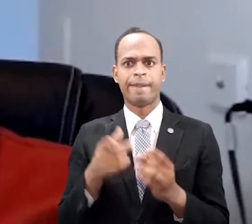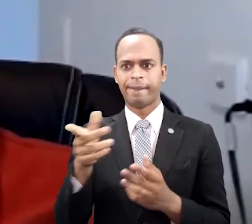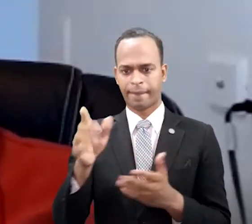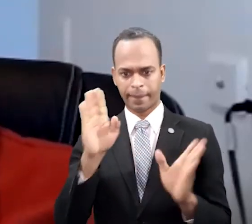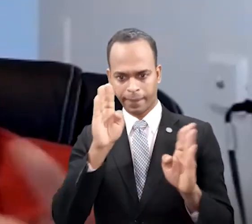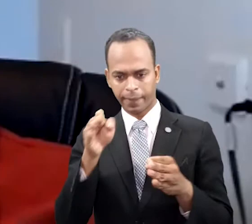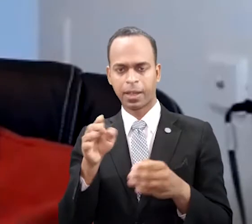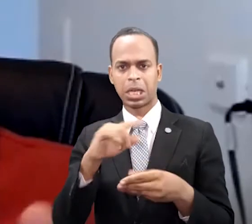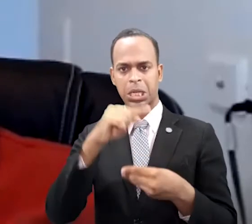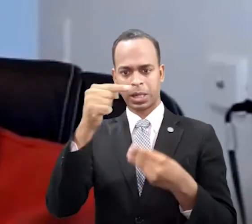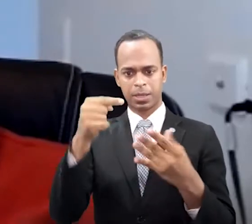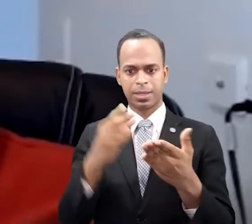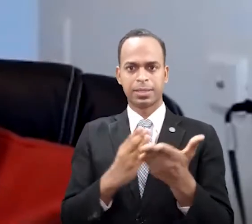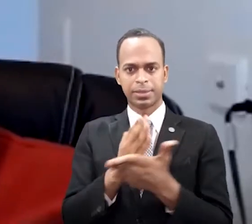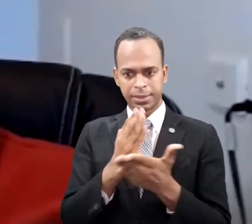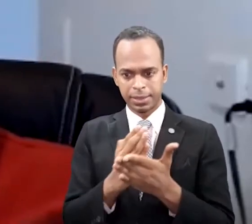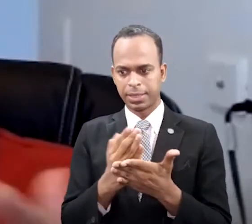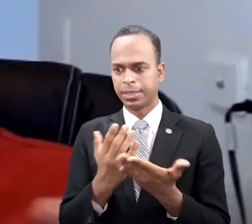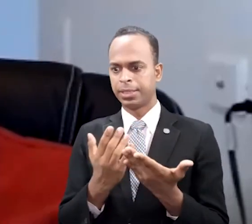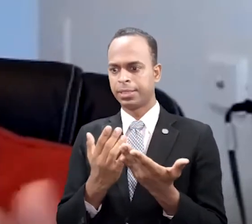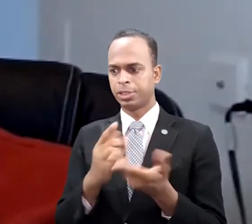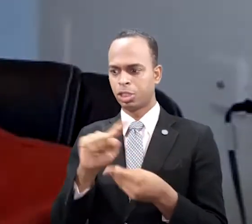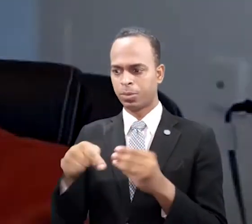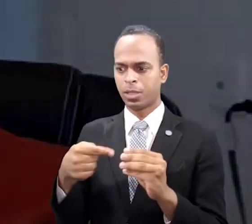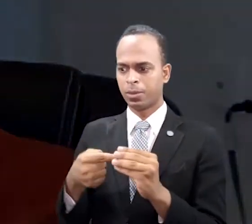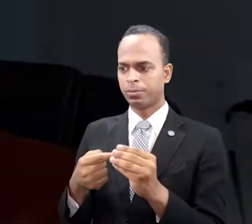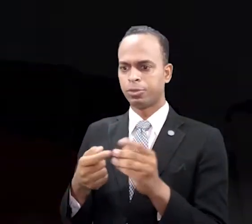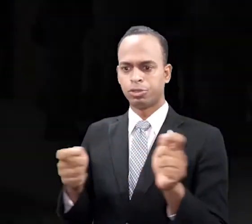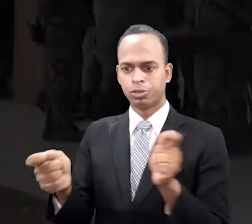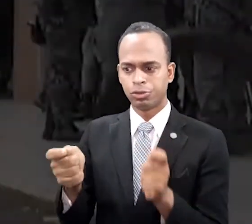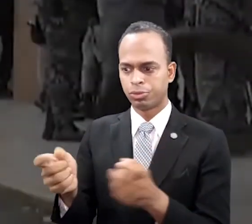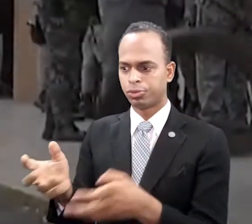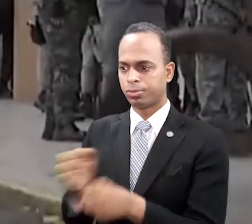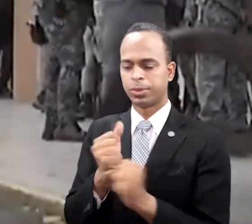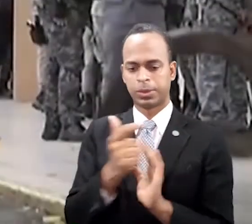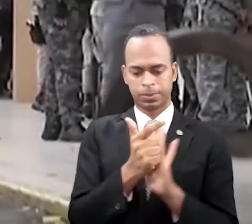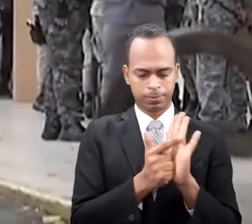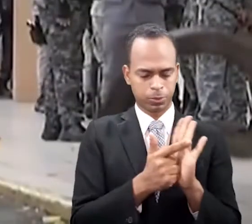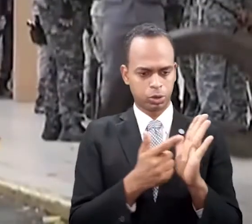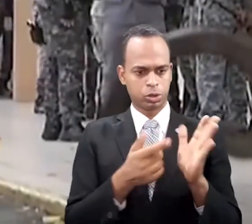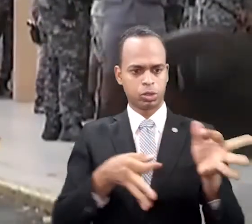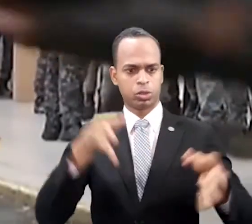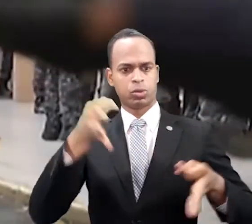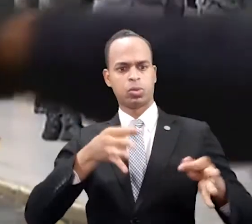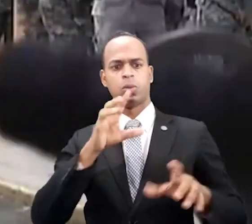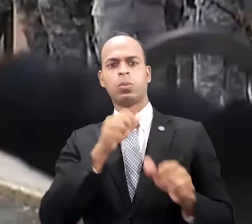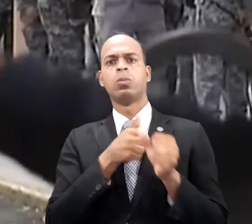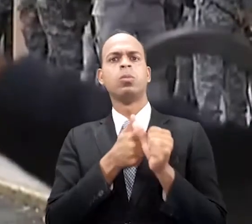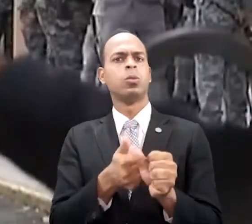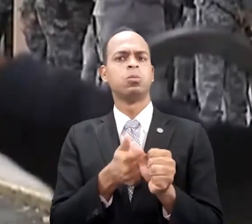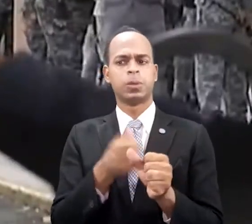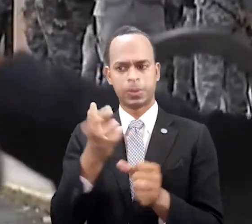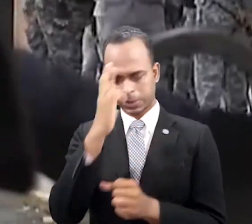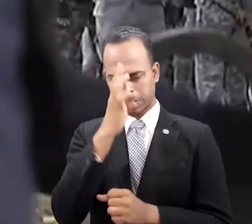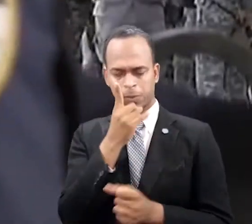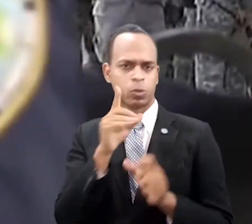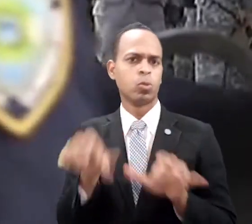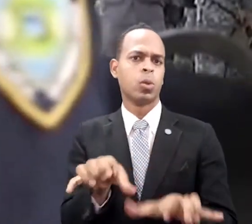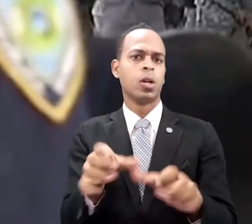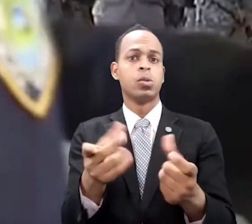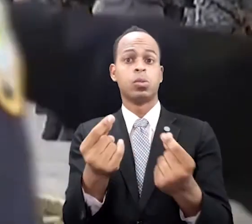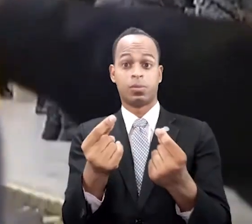sobre dándole las bases a la extinción del derecho de dominio y su reconocimiento en la justicia, y cómo podría ser adoptado plenamente en la